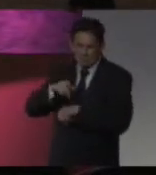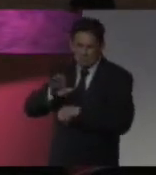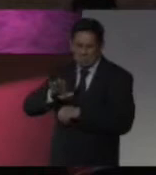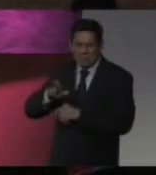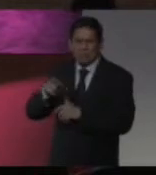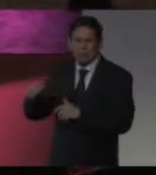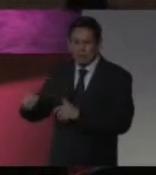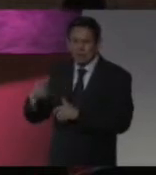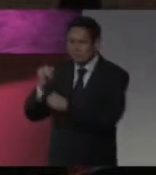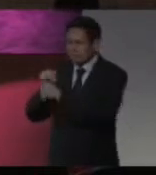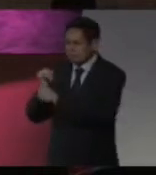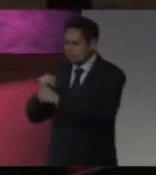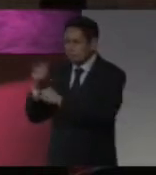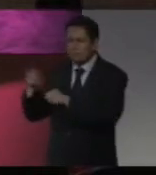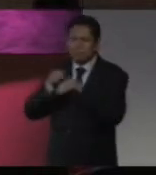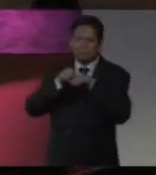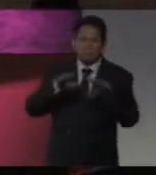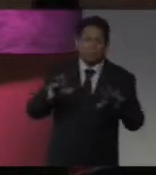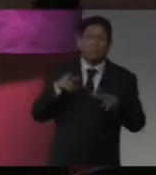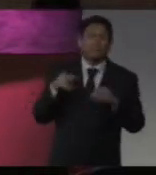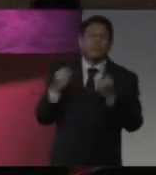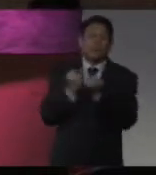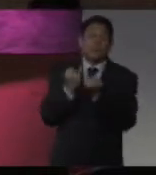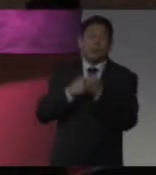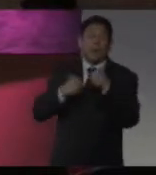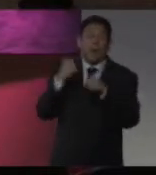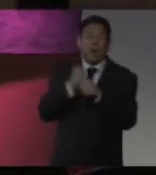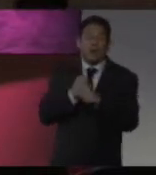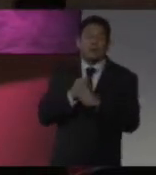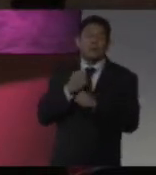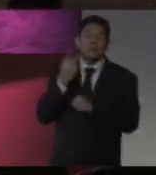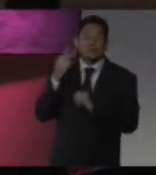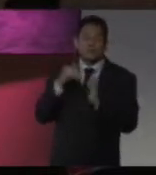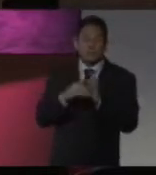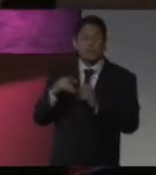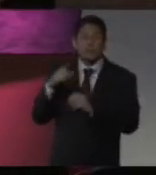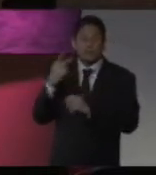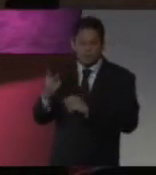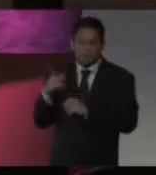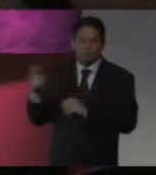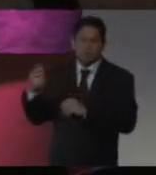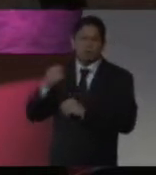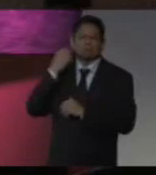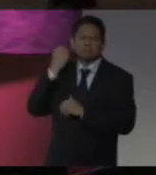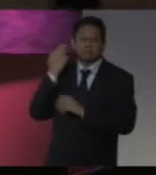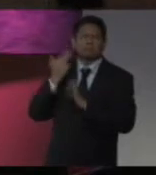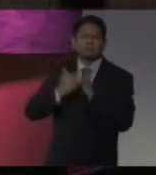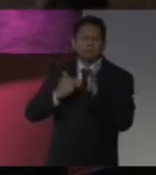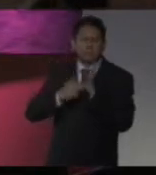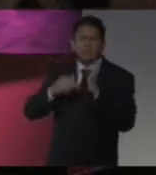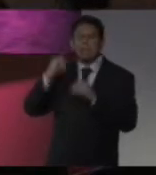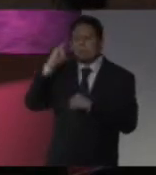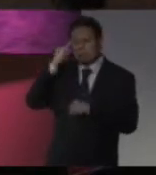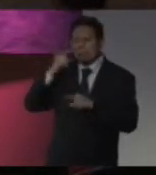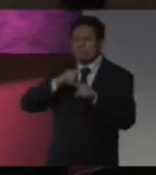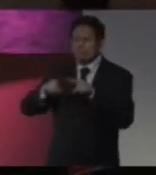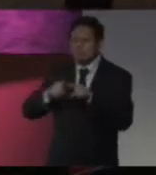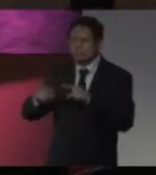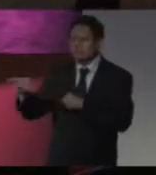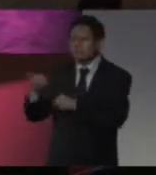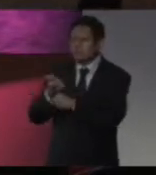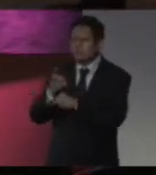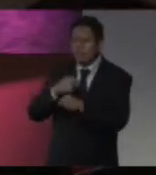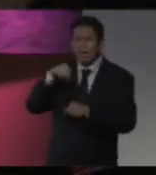Américas, Oaxaca, en diciembre del 2002, y ha participado y organizado diversos talleres con mujeres indígenas de varias regiones de México,